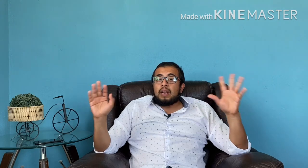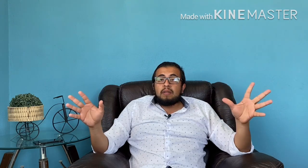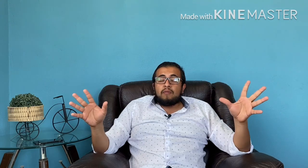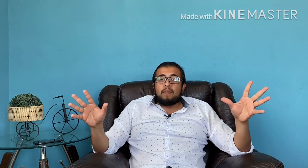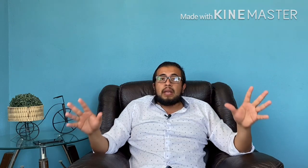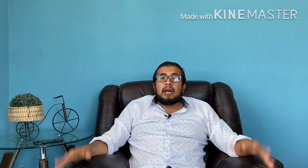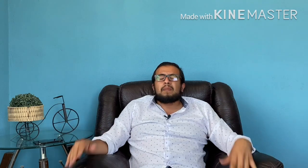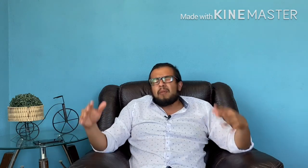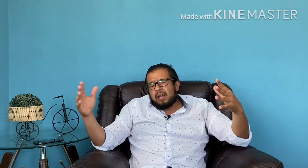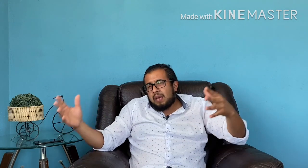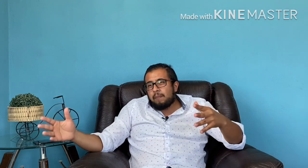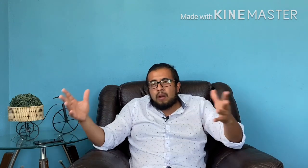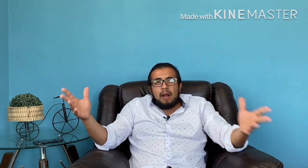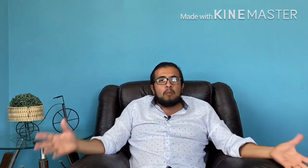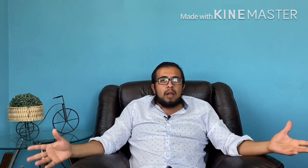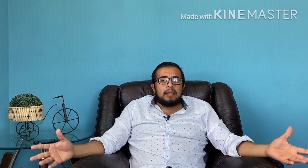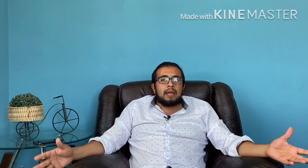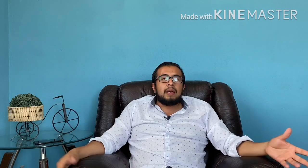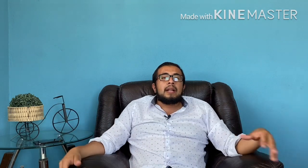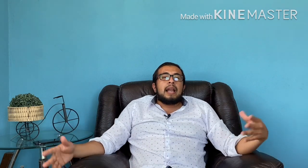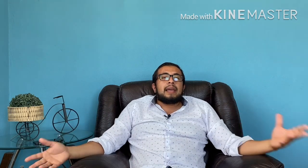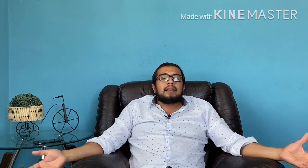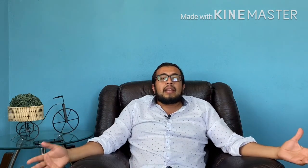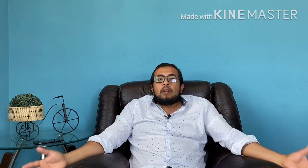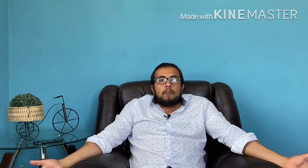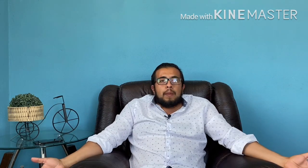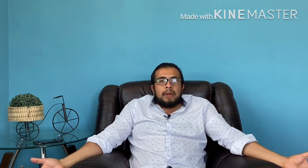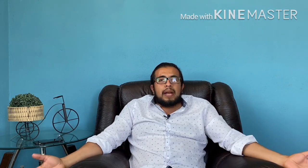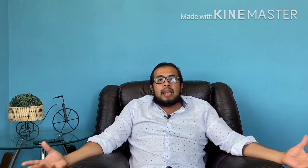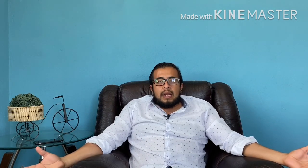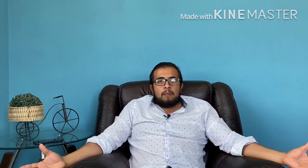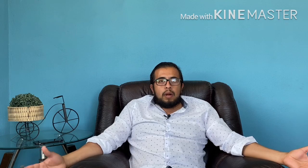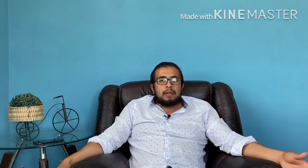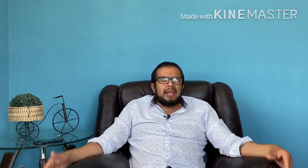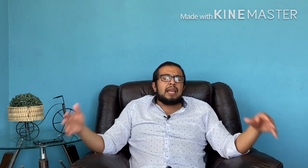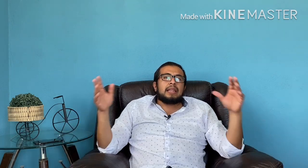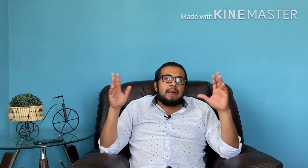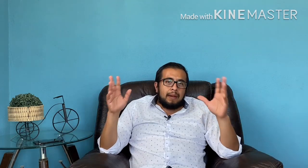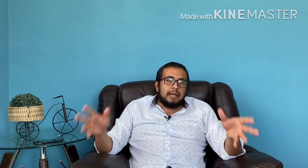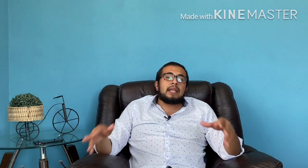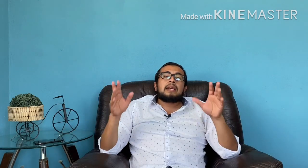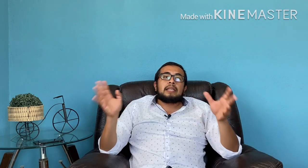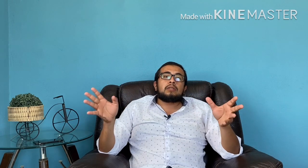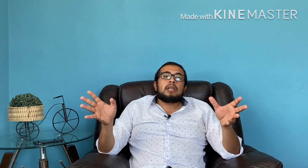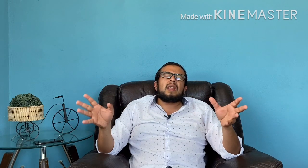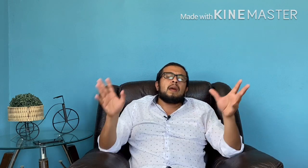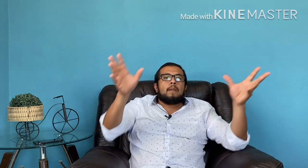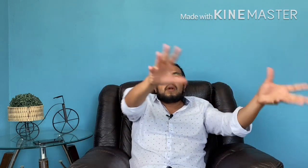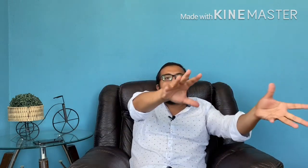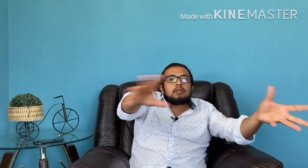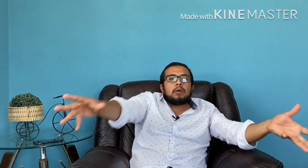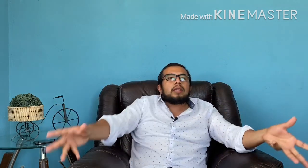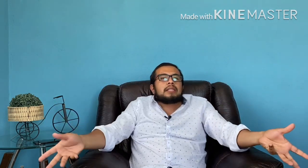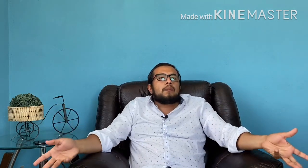según el grado de informalidad, por ejemplo, en el ambulantaje, la gente que no puede parar en el ambulantaje de verdad se sostiene